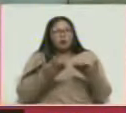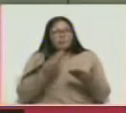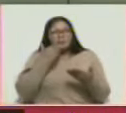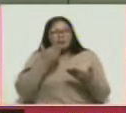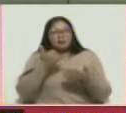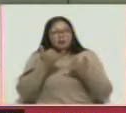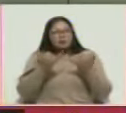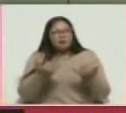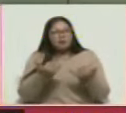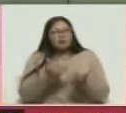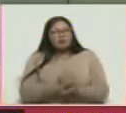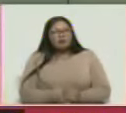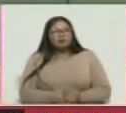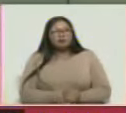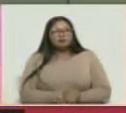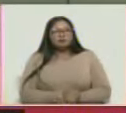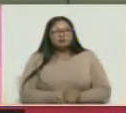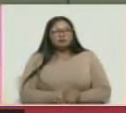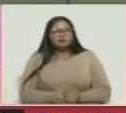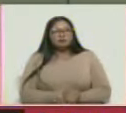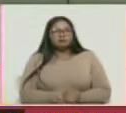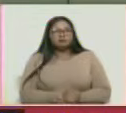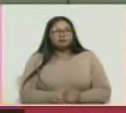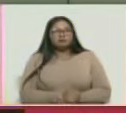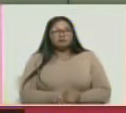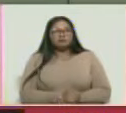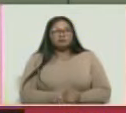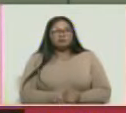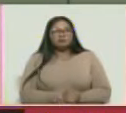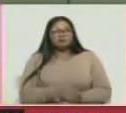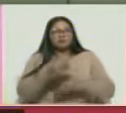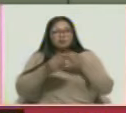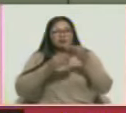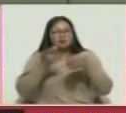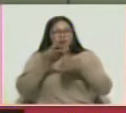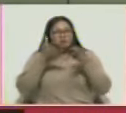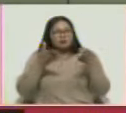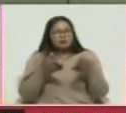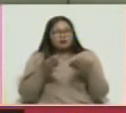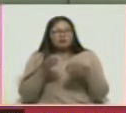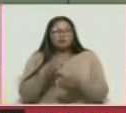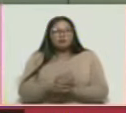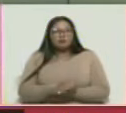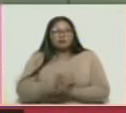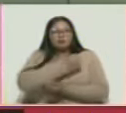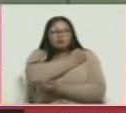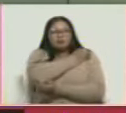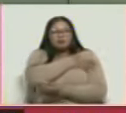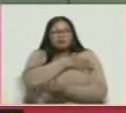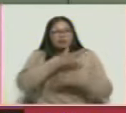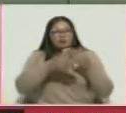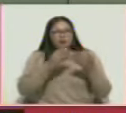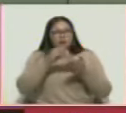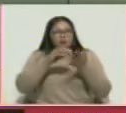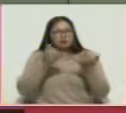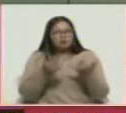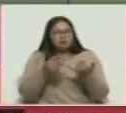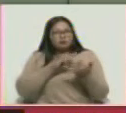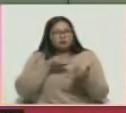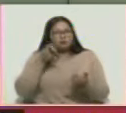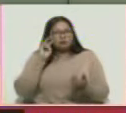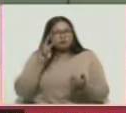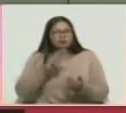cuál es la solicitud o la petición que hace, digamos, el gobierno de Palestina? Un cese al fuego, ¿cuál sería la instalación de una comisión de la